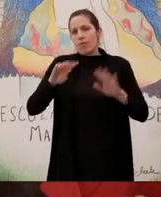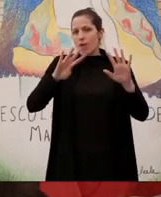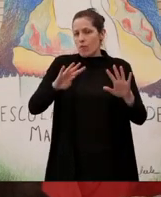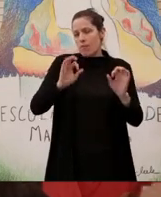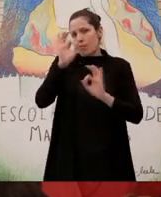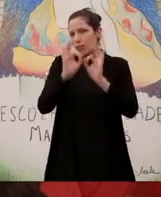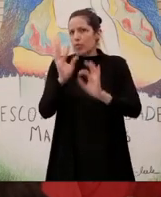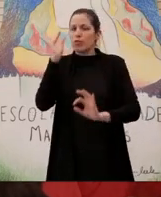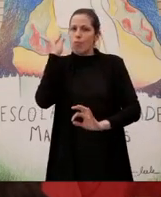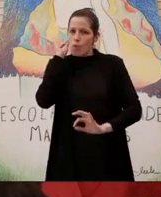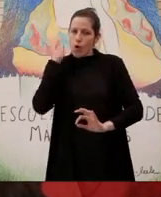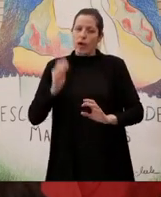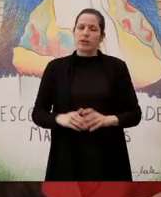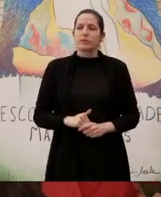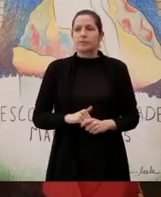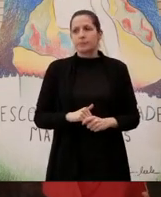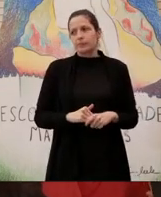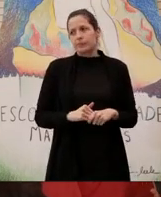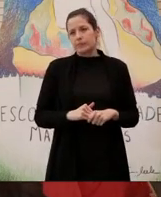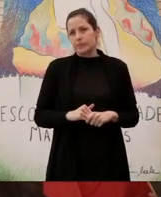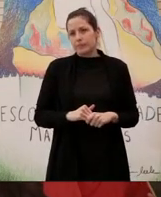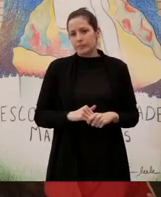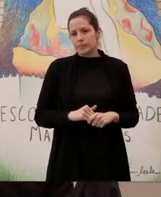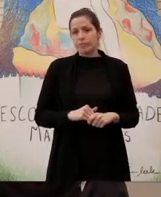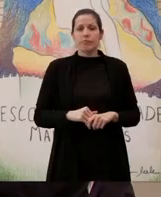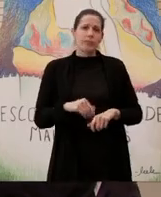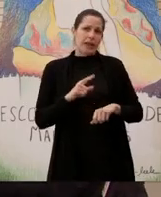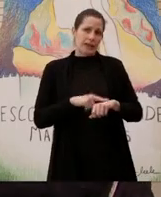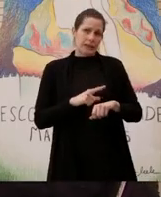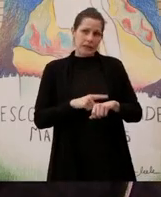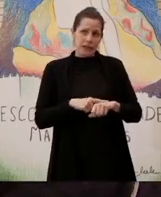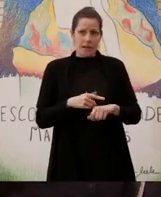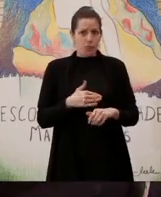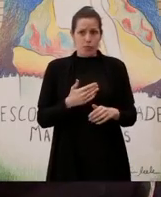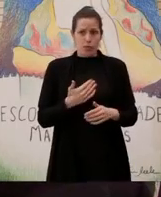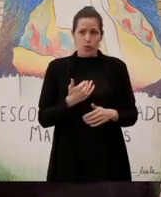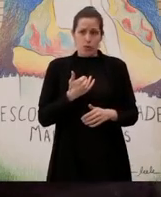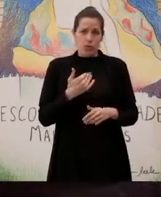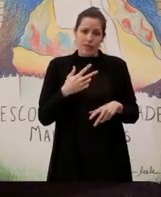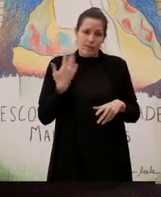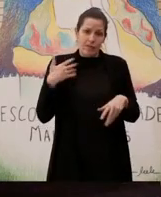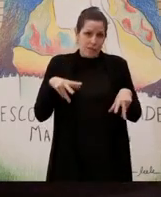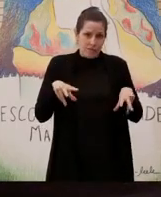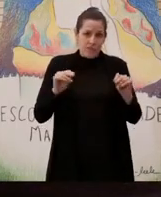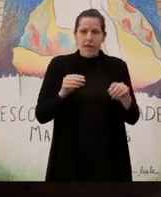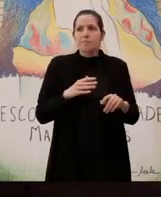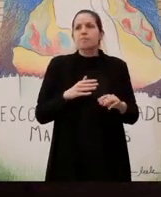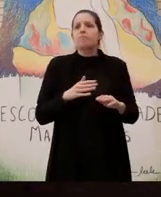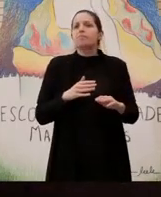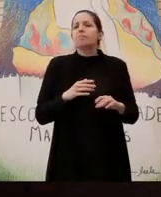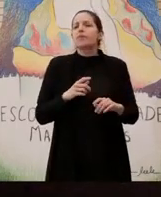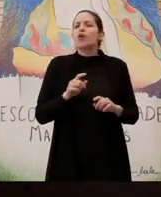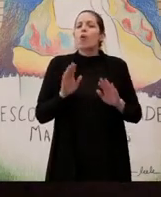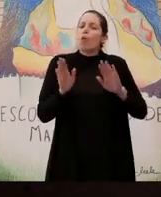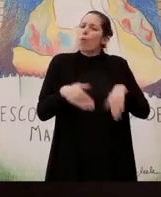Bueno ya nos queda poco tiempo pero no me gustaría que nos marcháramos sin lanzar pues Una última pregunta